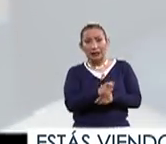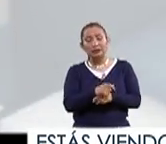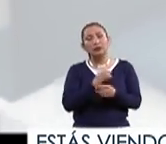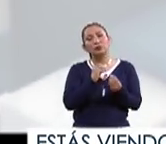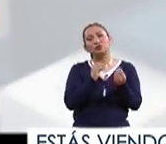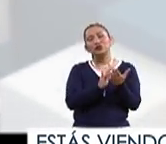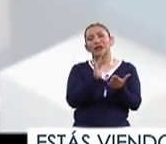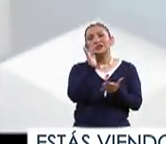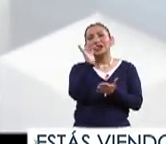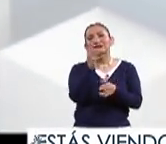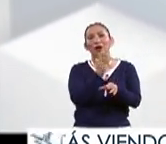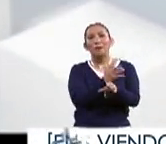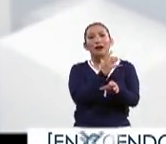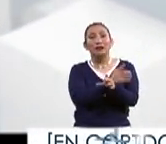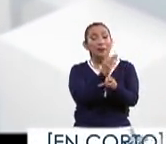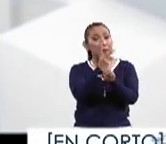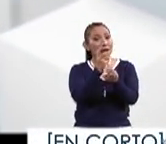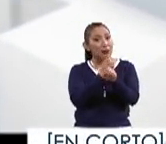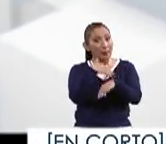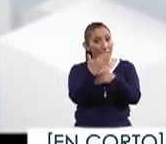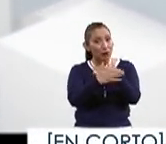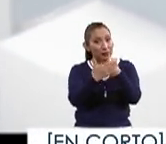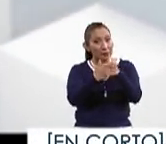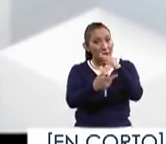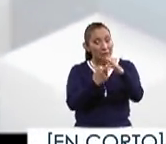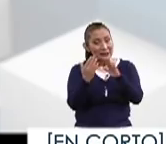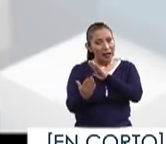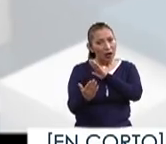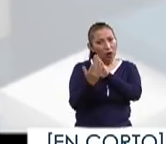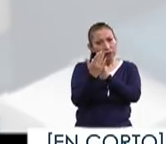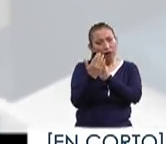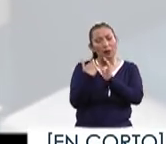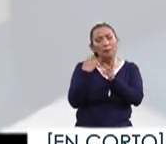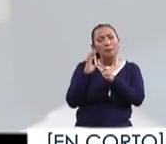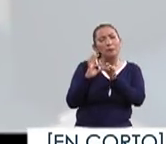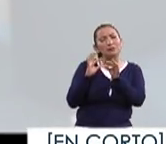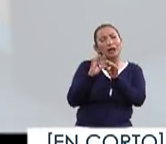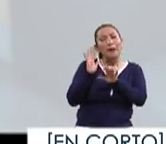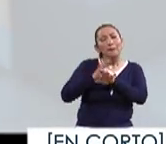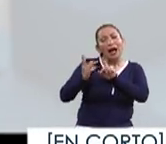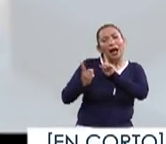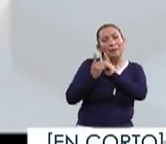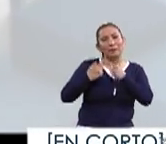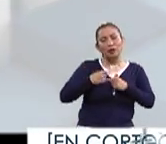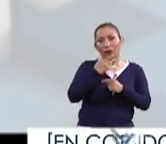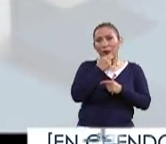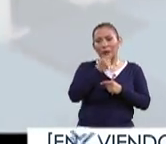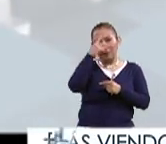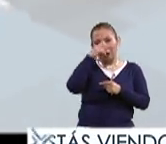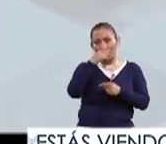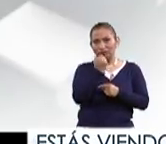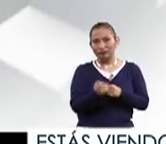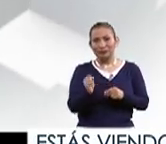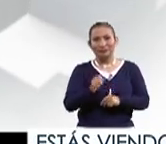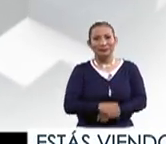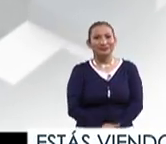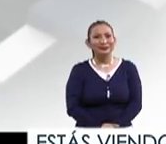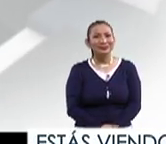Le agradezco mucho su compañía y le invito a nuestra próxima emisión de En Corto, donde platicaremos con otro mexicano destacado.